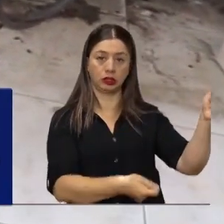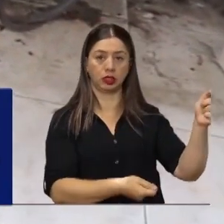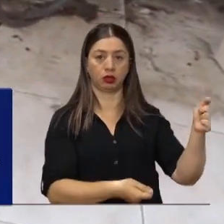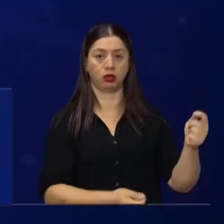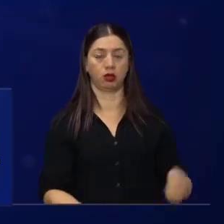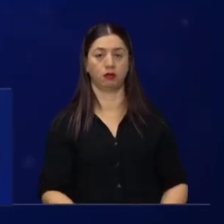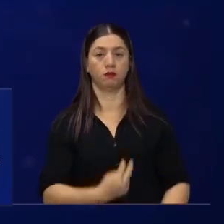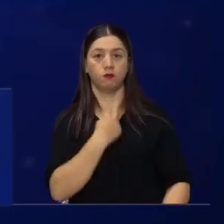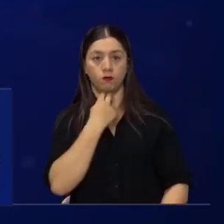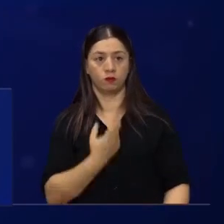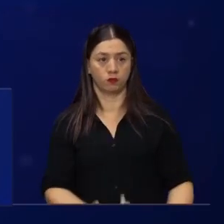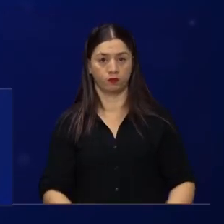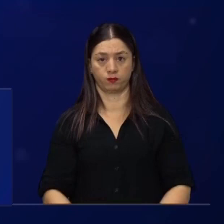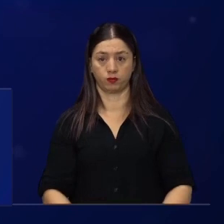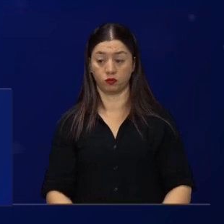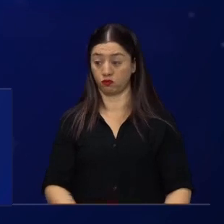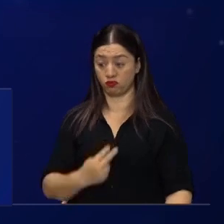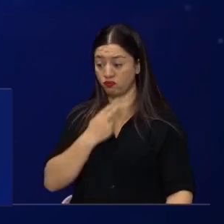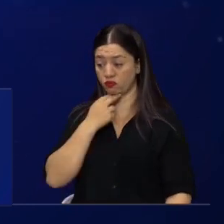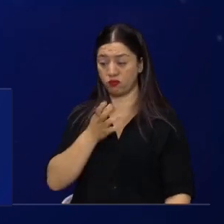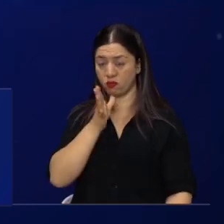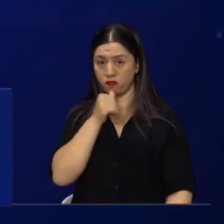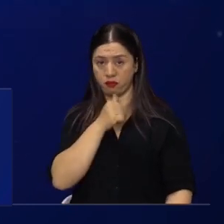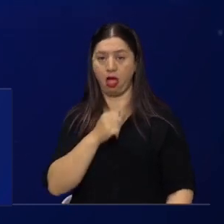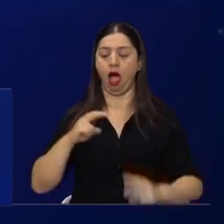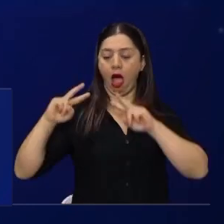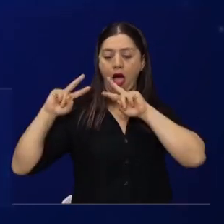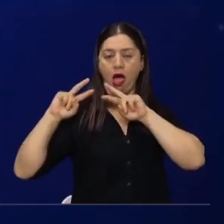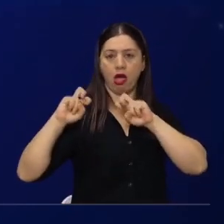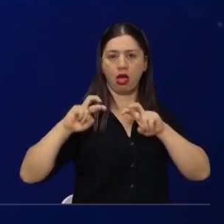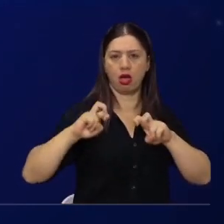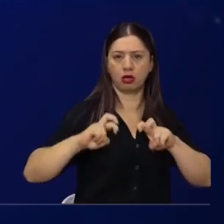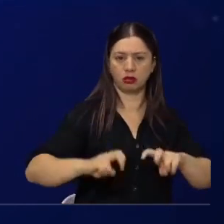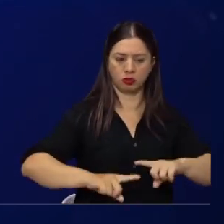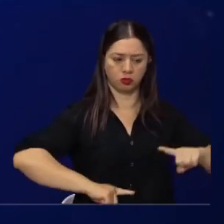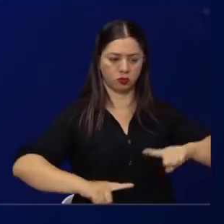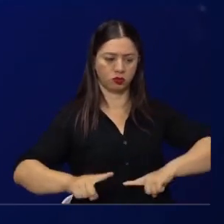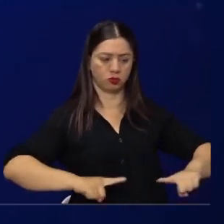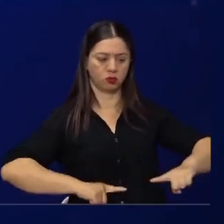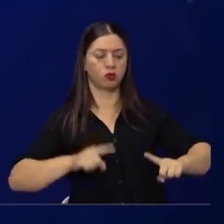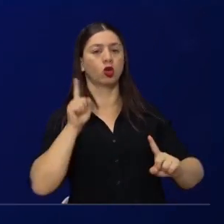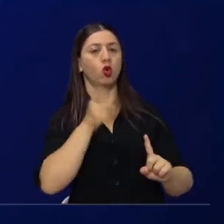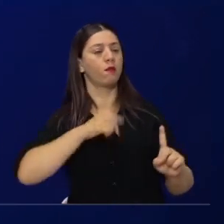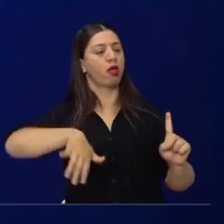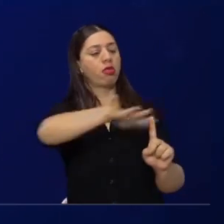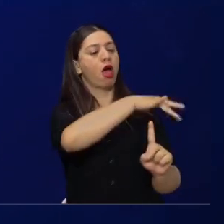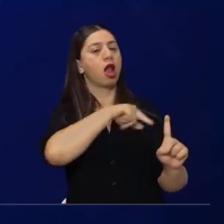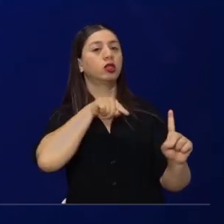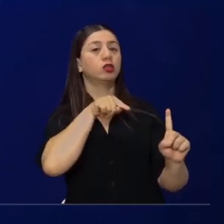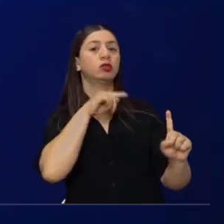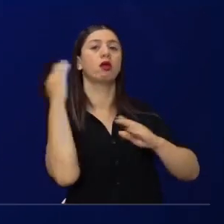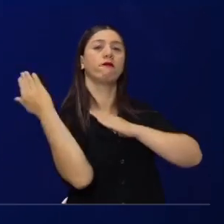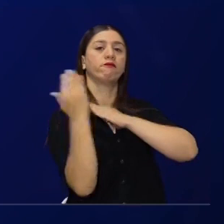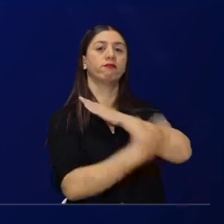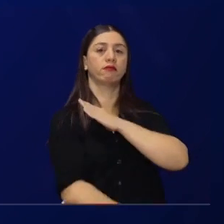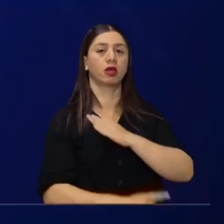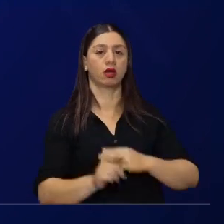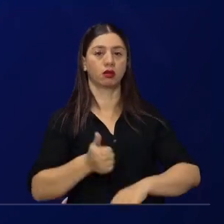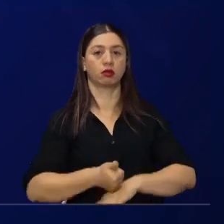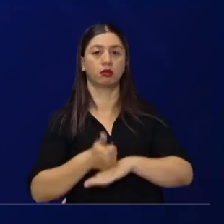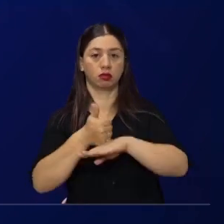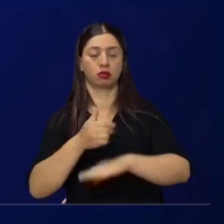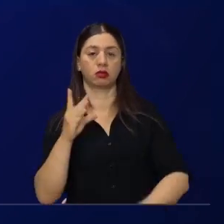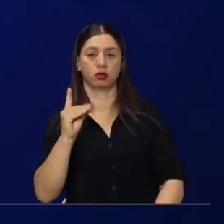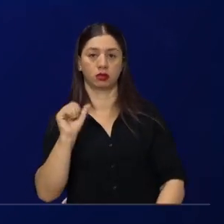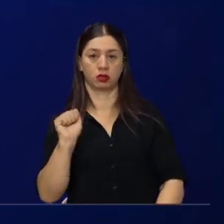vertimientos. El incumplimiento dará lugar al inicio de una investigación administrativa de carácter ambiental sancionatorio por parte de la autoridad